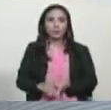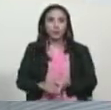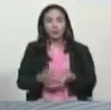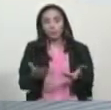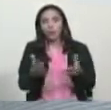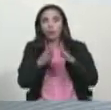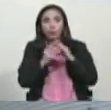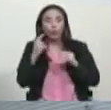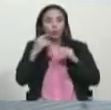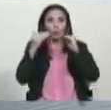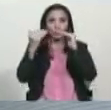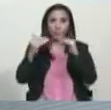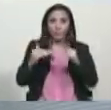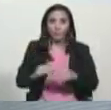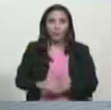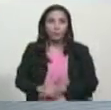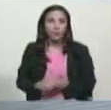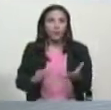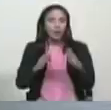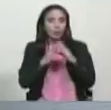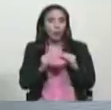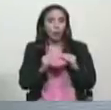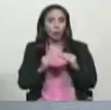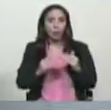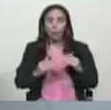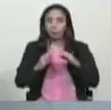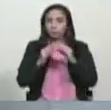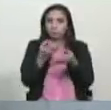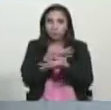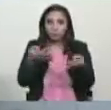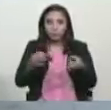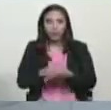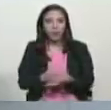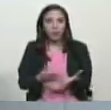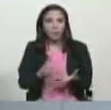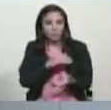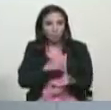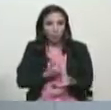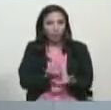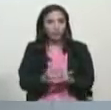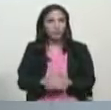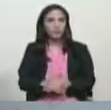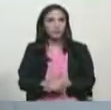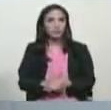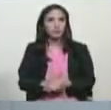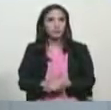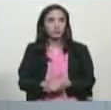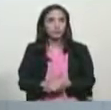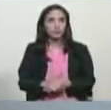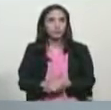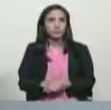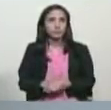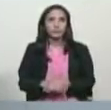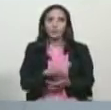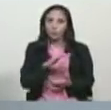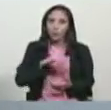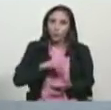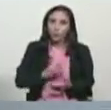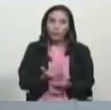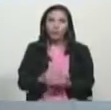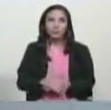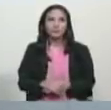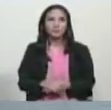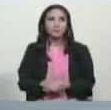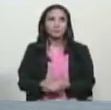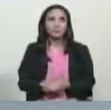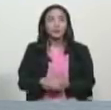sus infraestructuras. Una empresa que puedo mostrar, el cual cuando llegamos la pudimos conseguir en este estado.